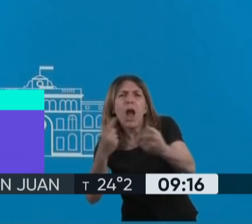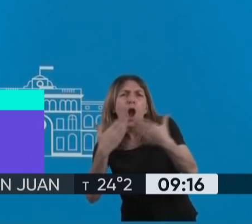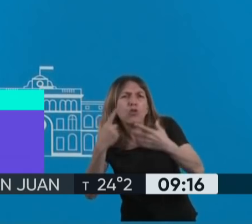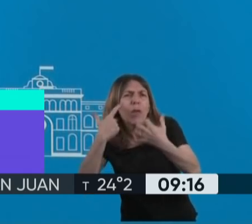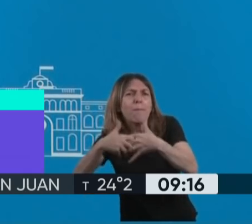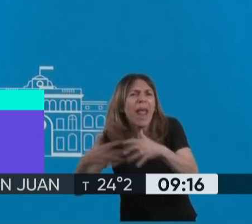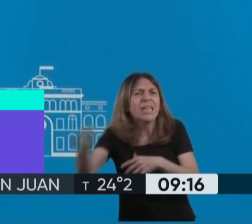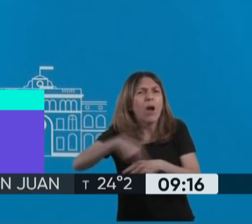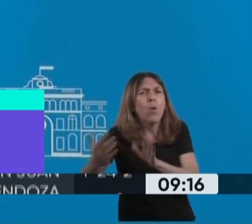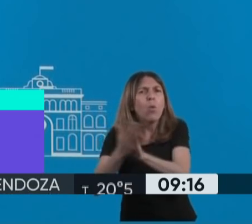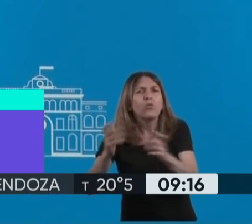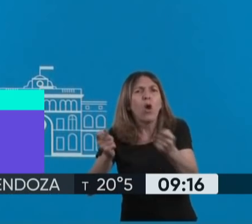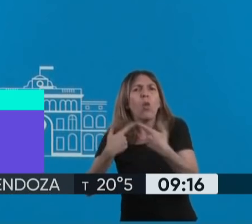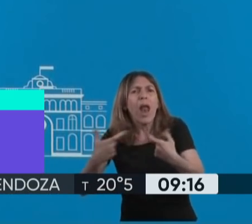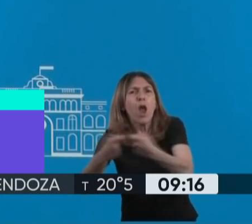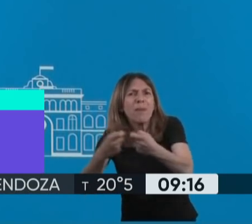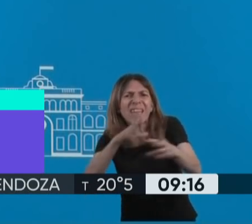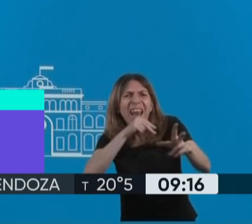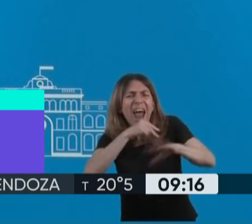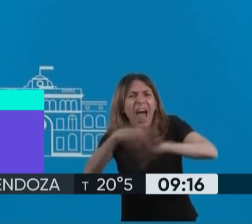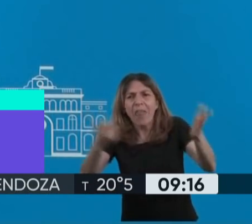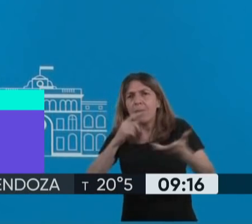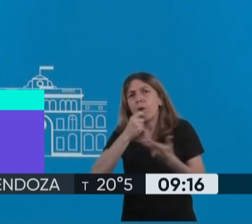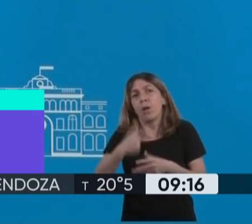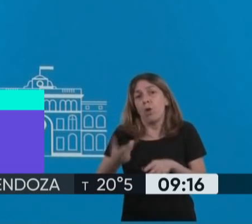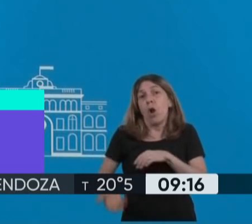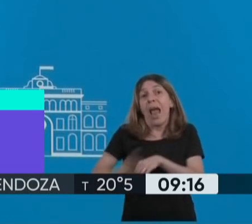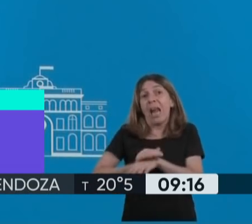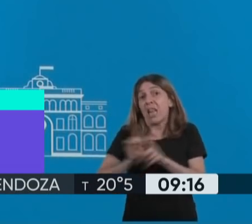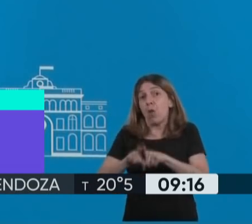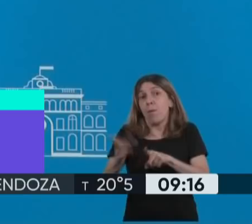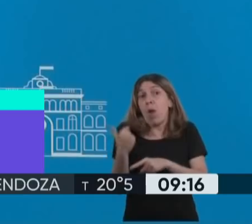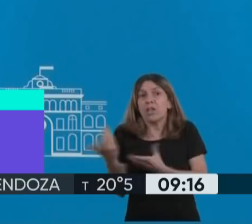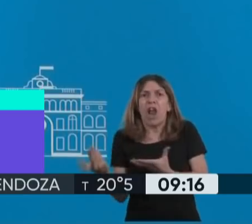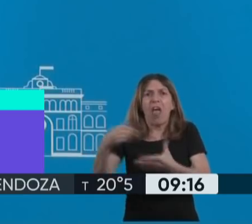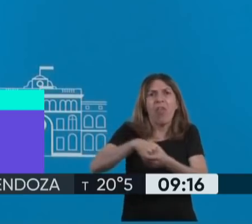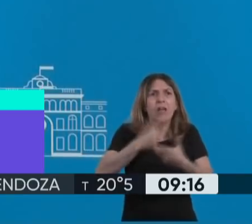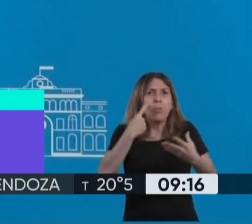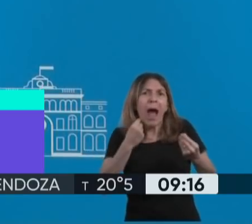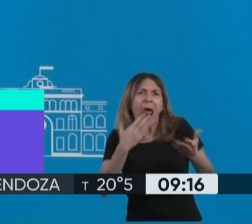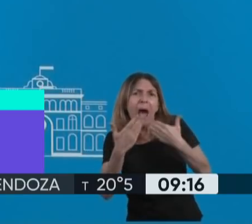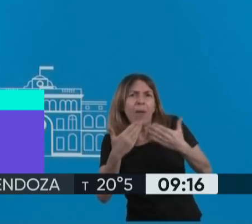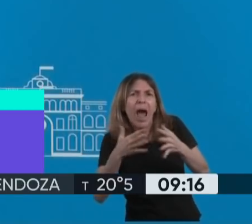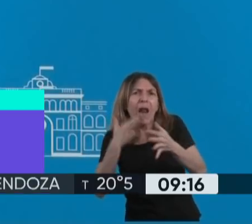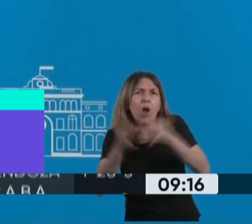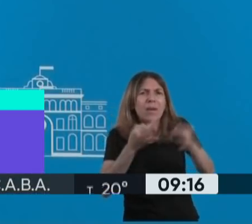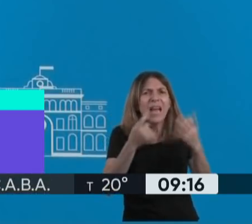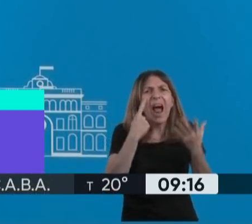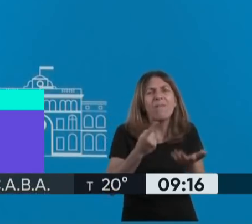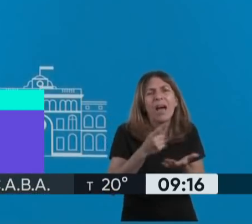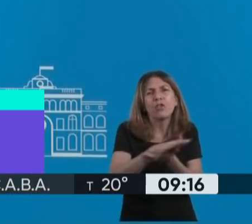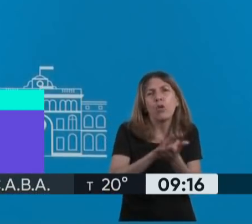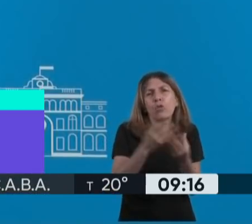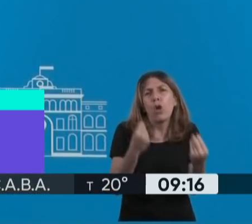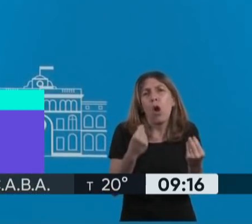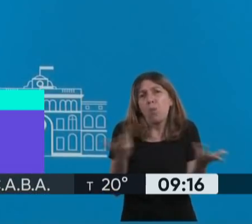cuesta a los gobernadores como Rodríguez Larreta sentarse a discutir la solución de este problema y la verdad es que no estuvo tampoco